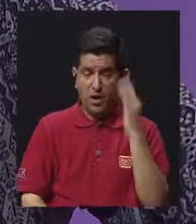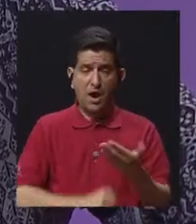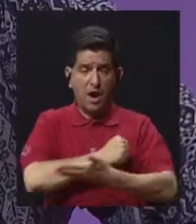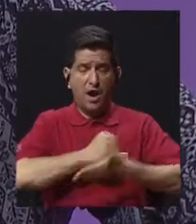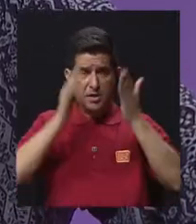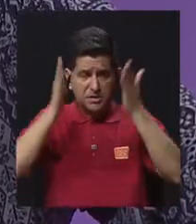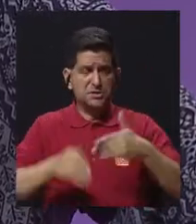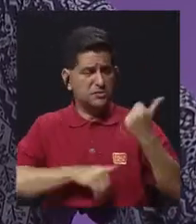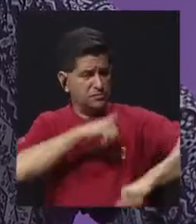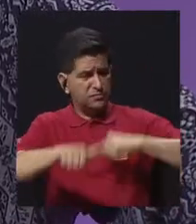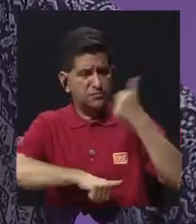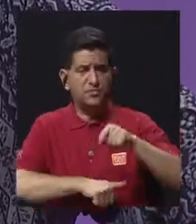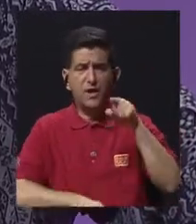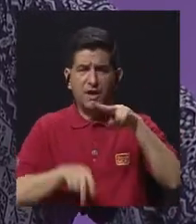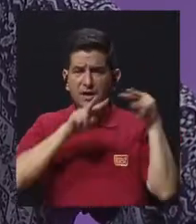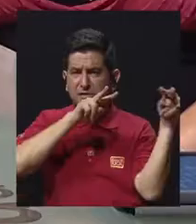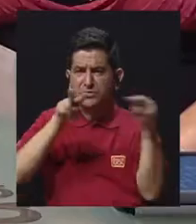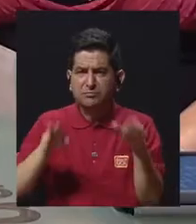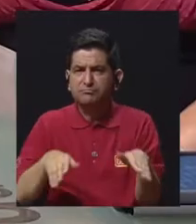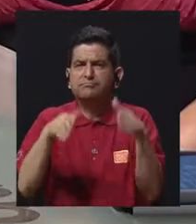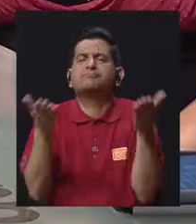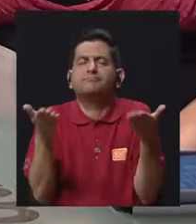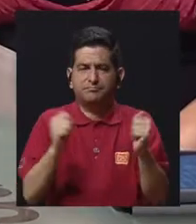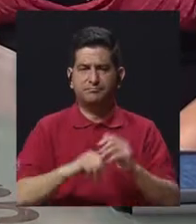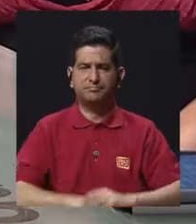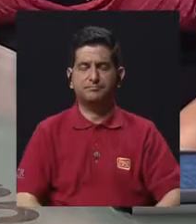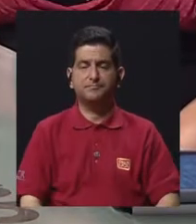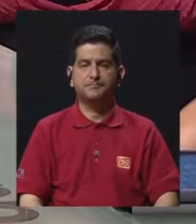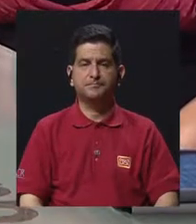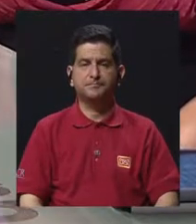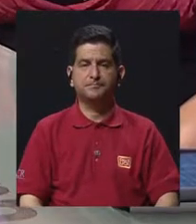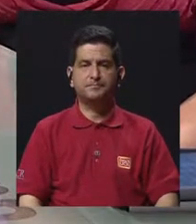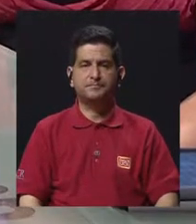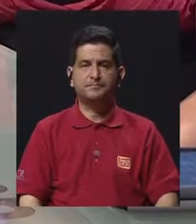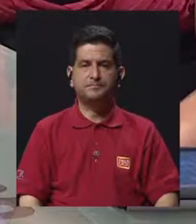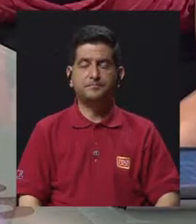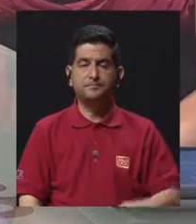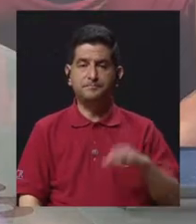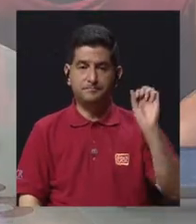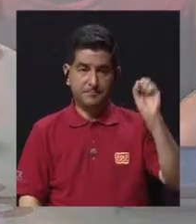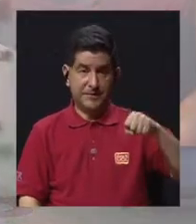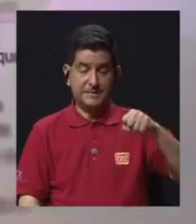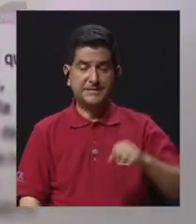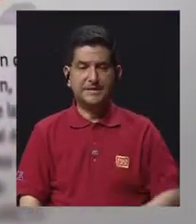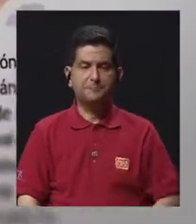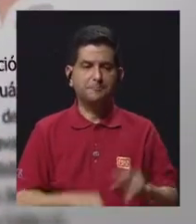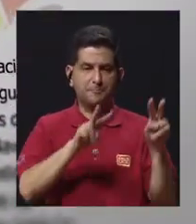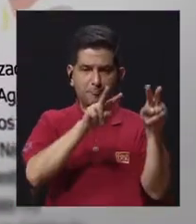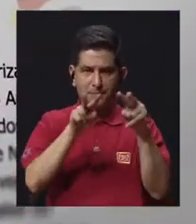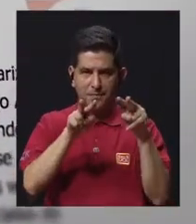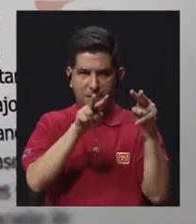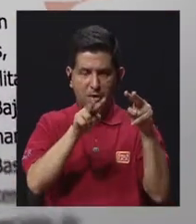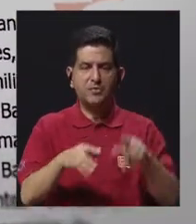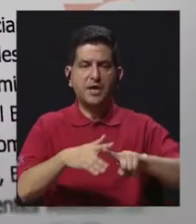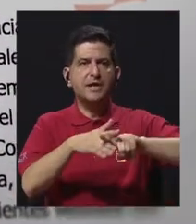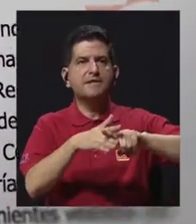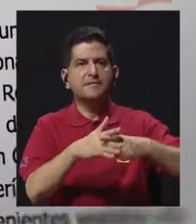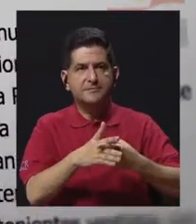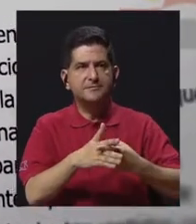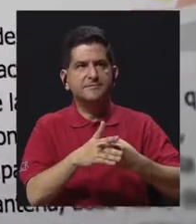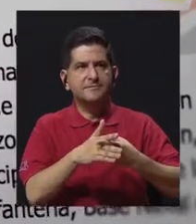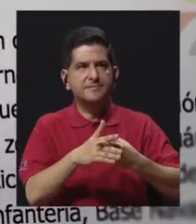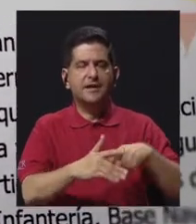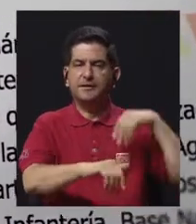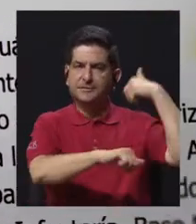y el papel de ustedes como mujeres campesinas luchadoras en ese observatorio. Sí, bueno,